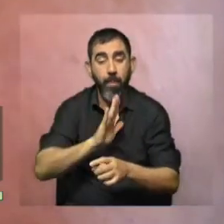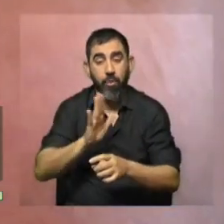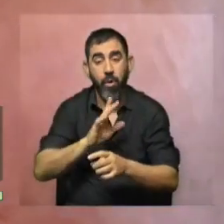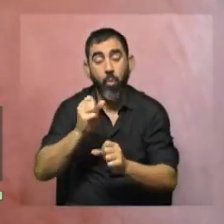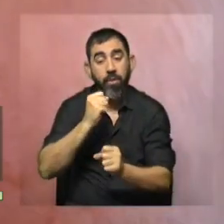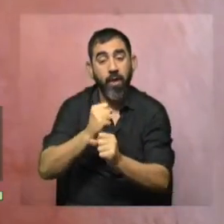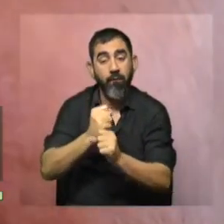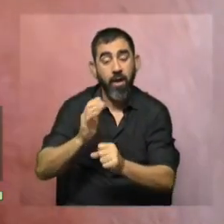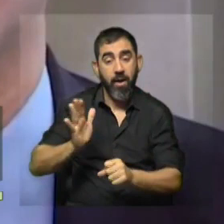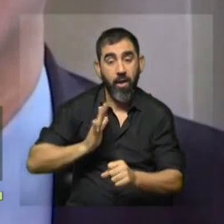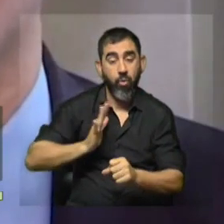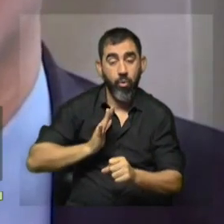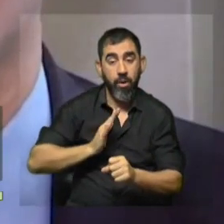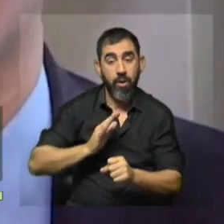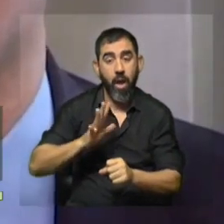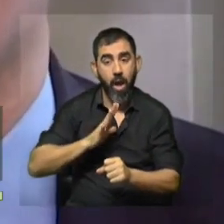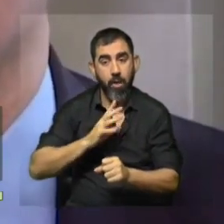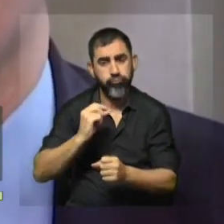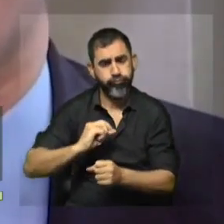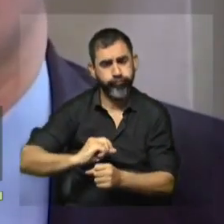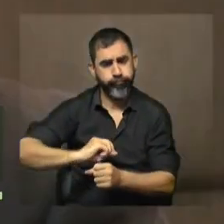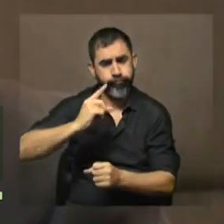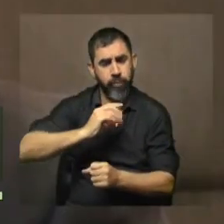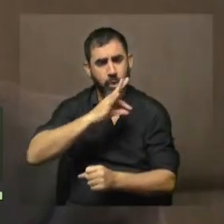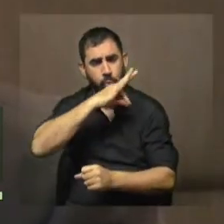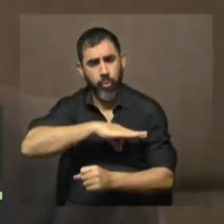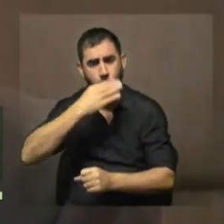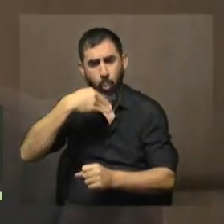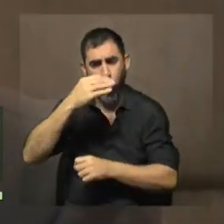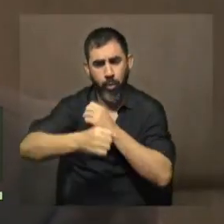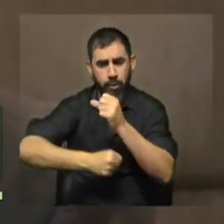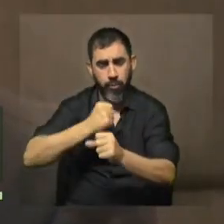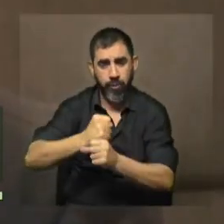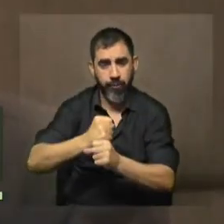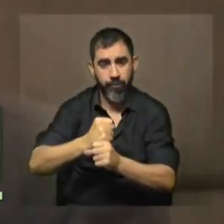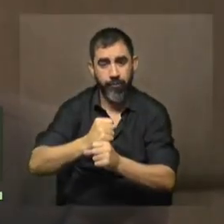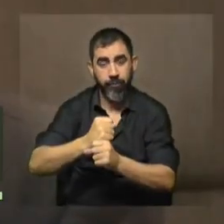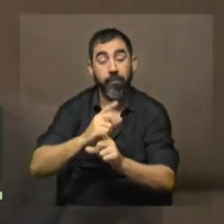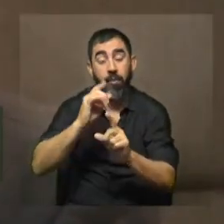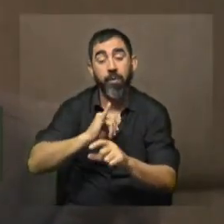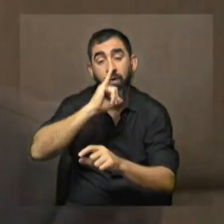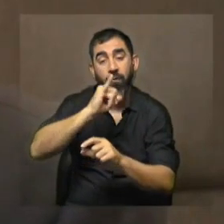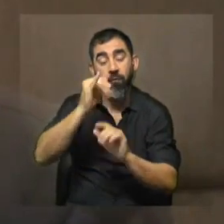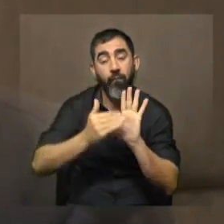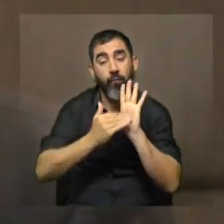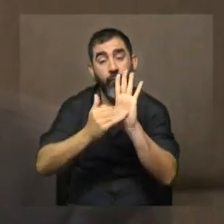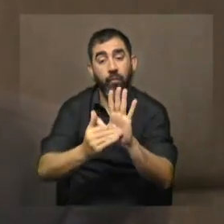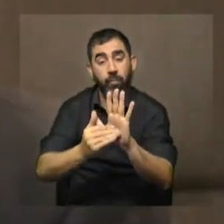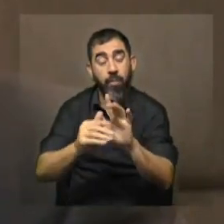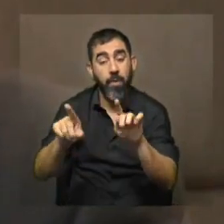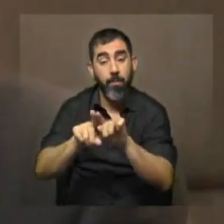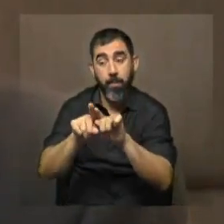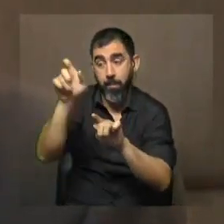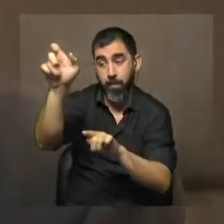una trabajadora que recibió cuantiosos aumentos de salario durante los últimos años. El informe también fue presentado al propio Claver